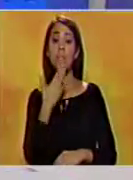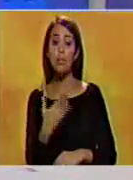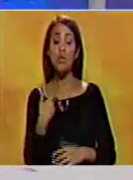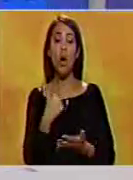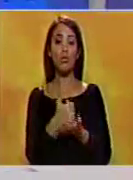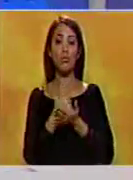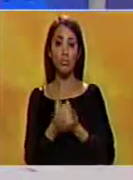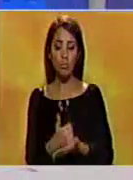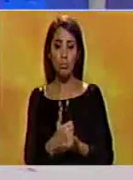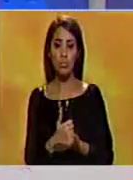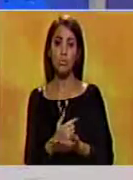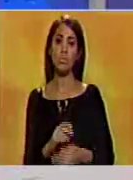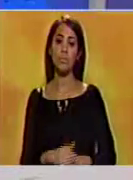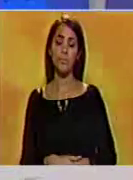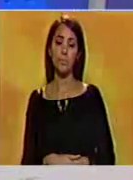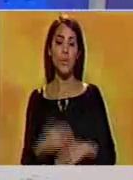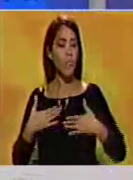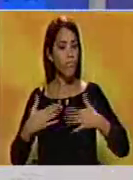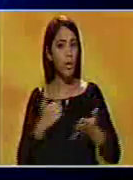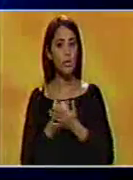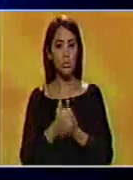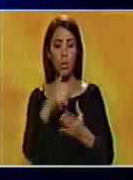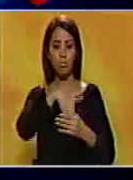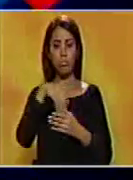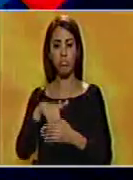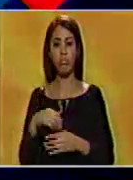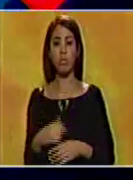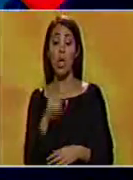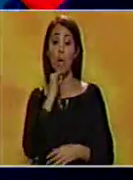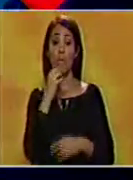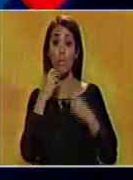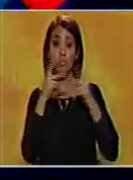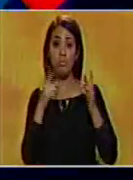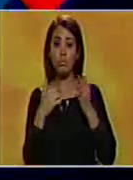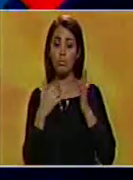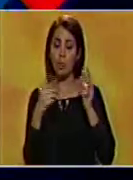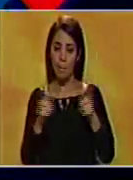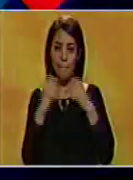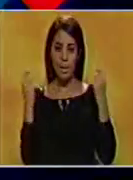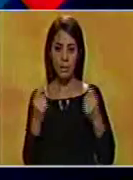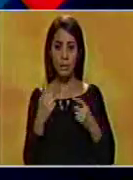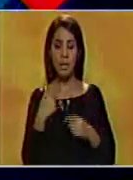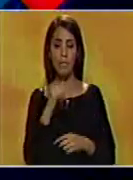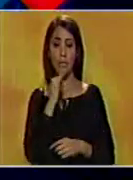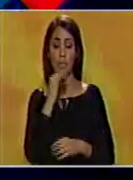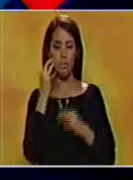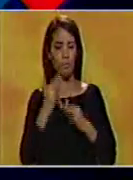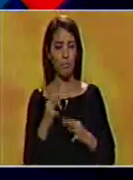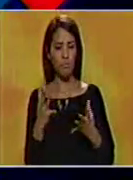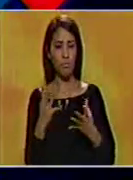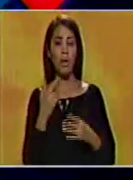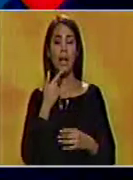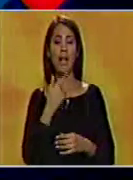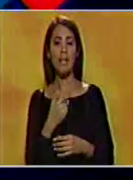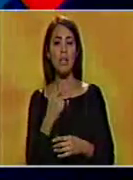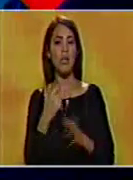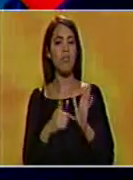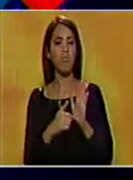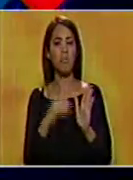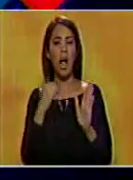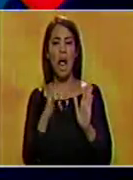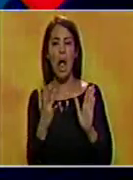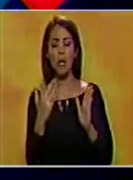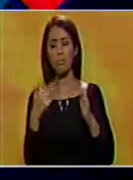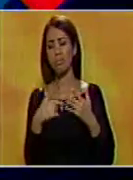para crear condiciones electorales a través de un comunicado de prensa el ente comicial sostuvo que dichas declaraciones evidencian un